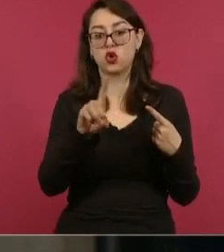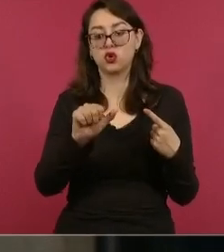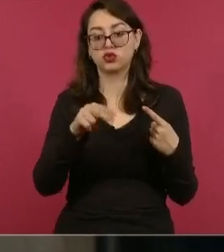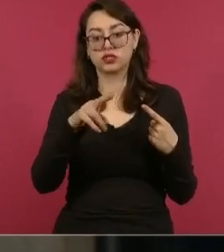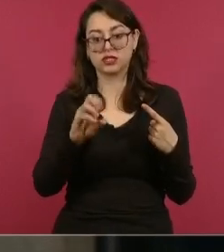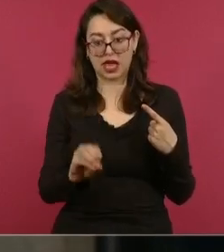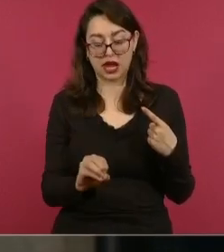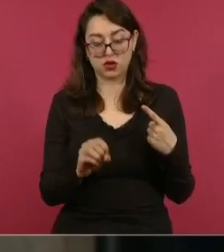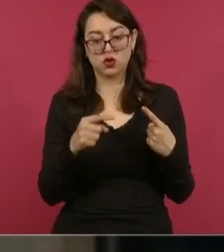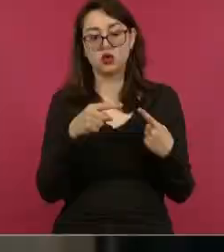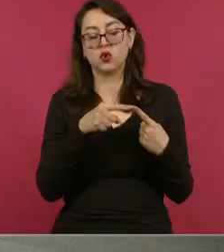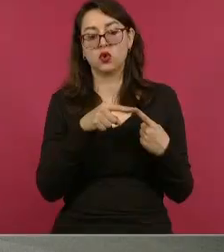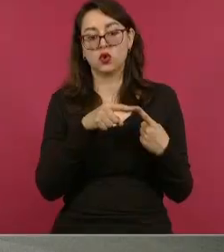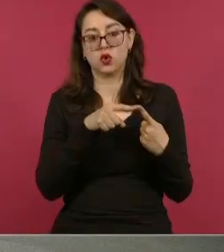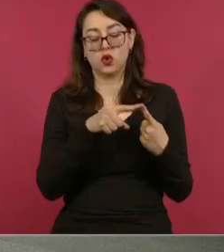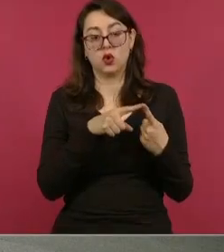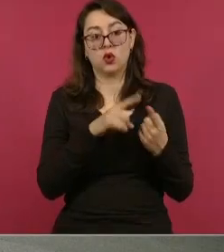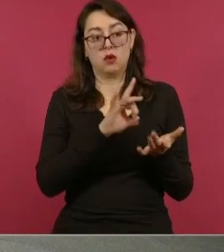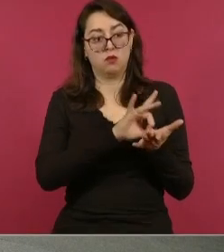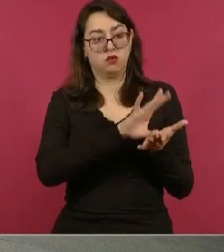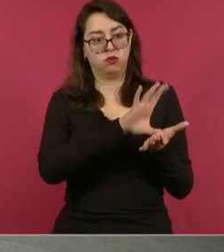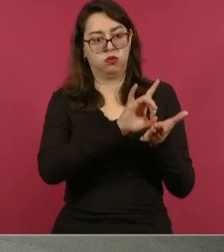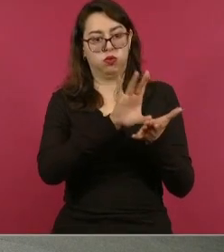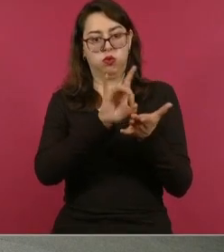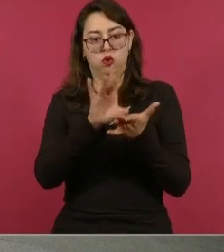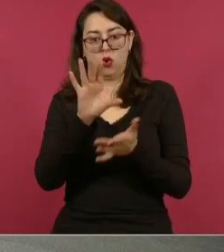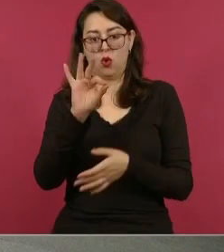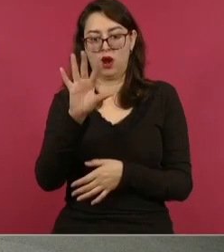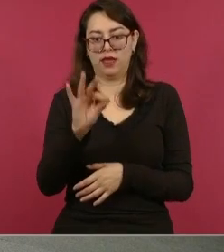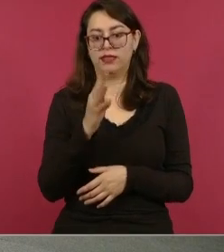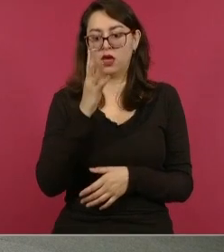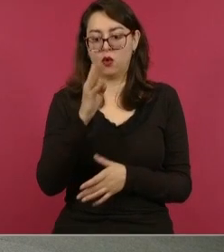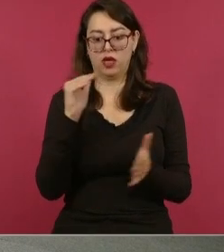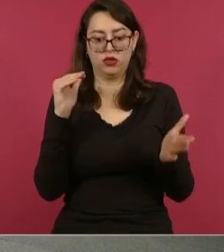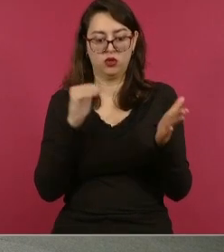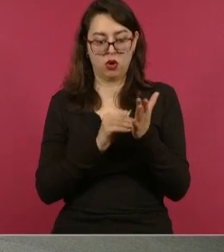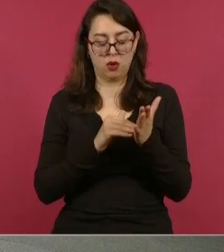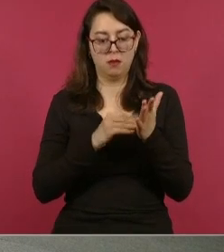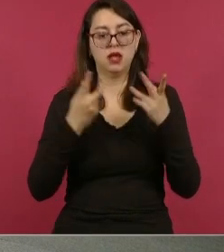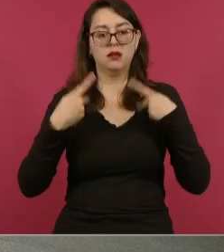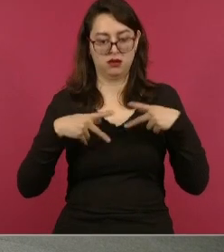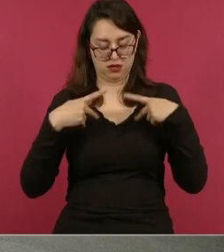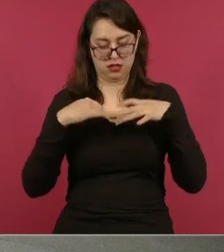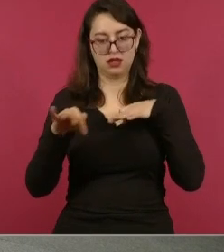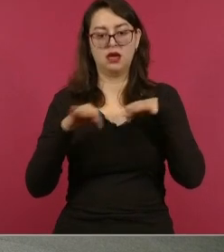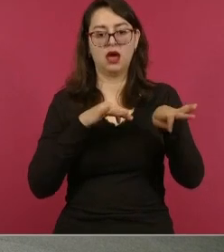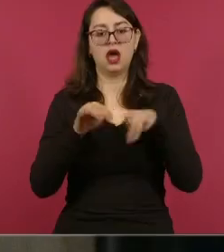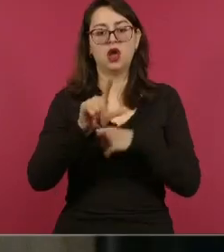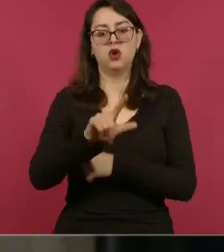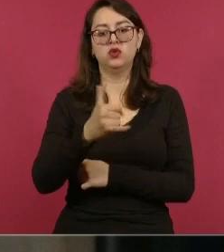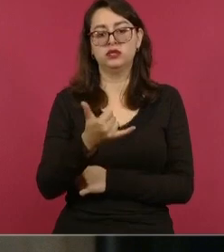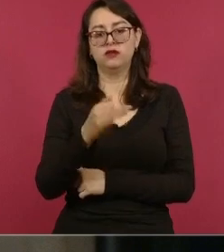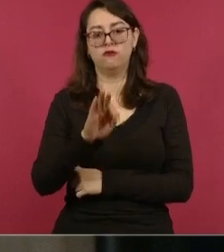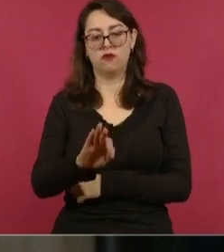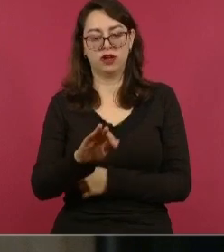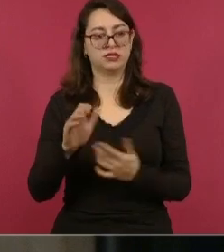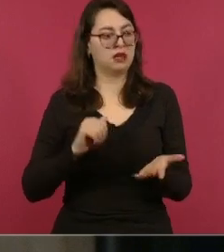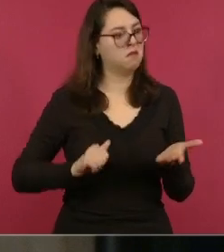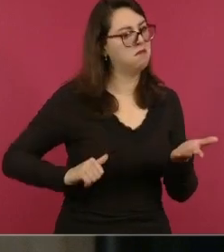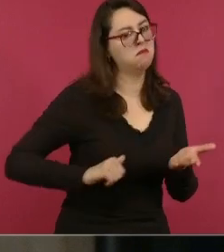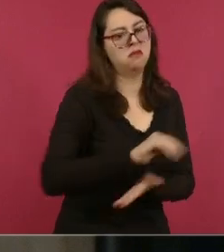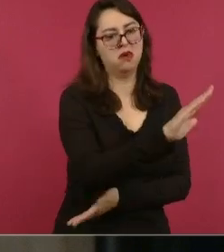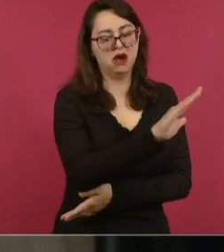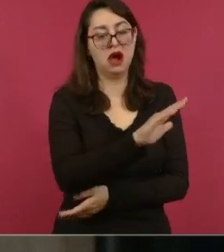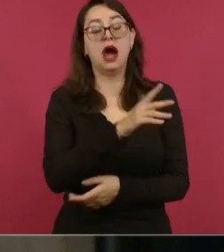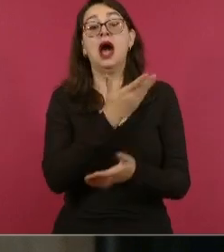el despido injustificado de 44 mil trabajadores de Luz y Fuerza del Centro, quien además tiene abierta una carpeta